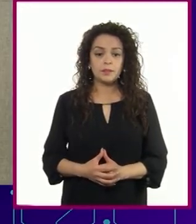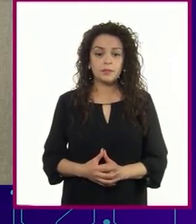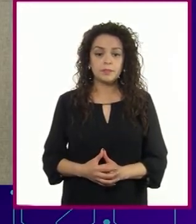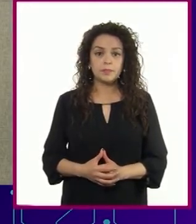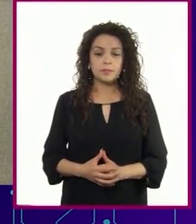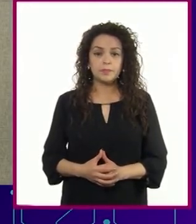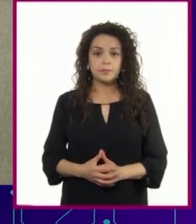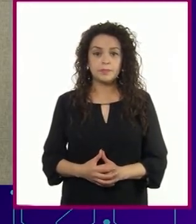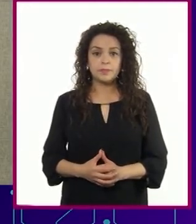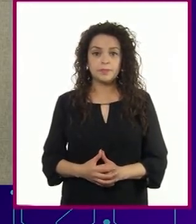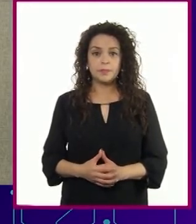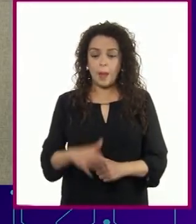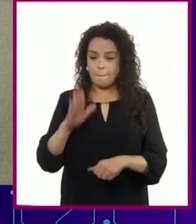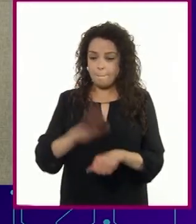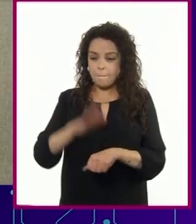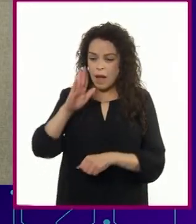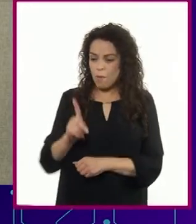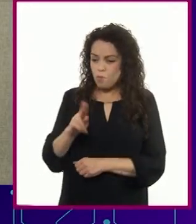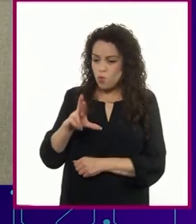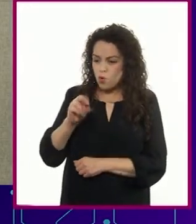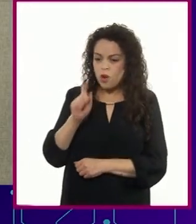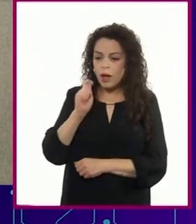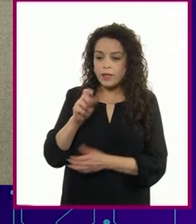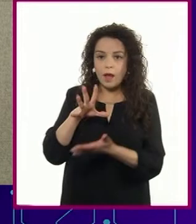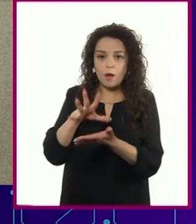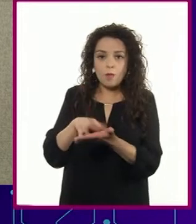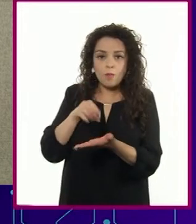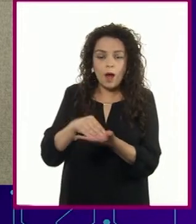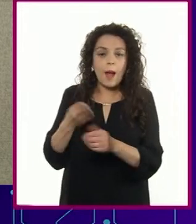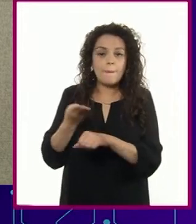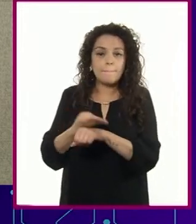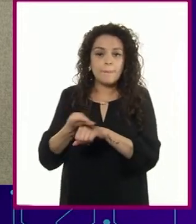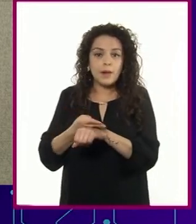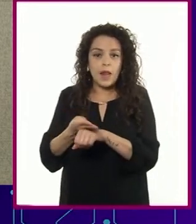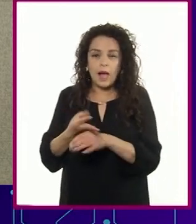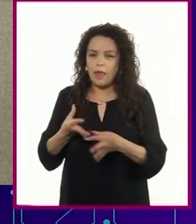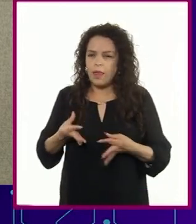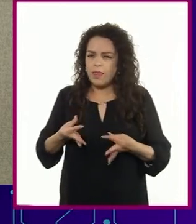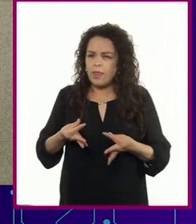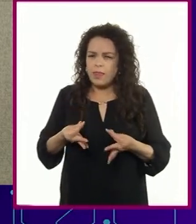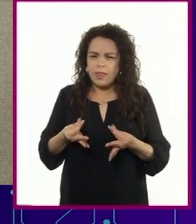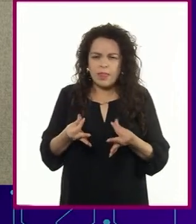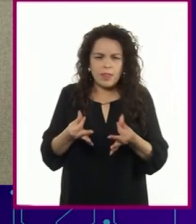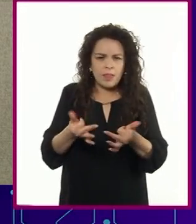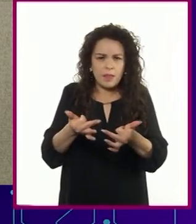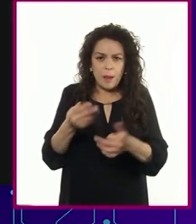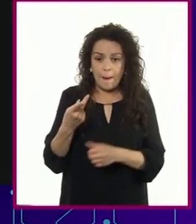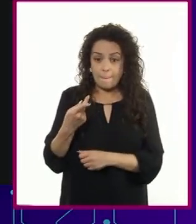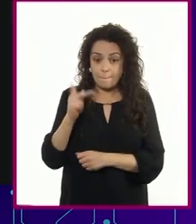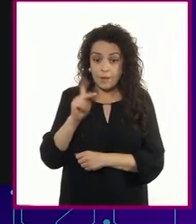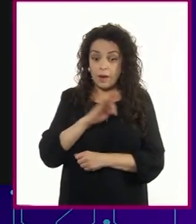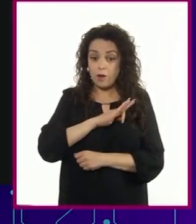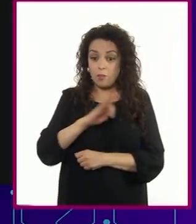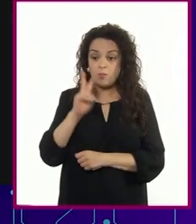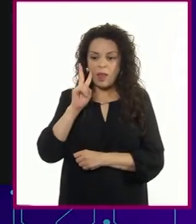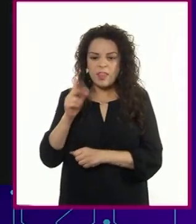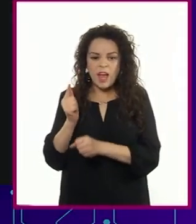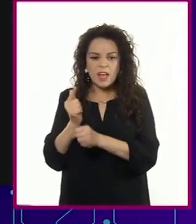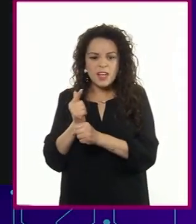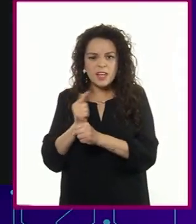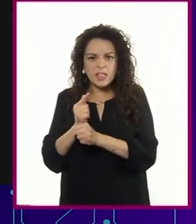En su forma más pura, la heroína es un polvo blanco, fino. Sin embargo, también la encuentras de color